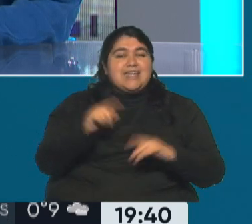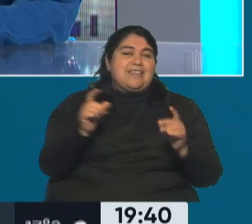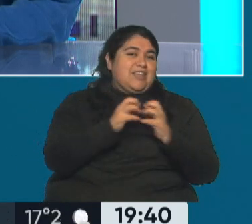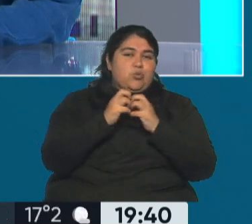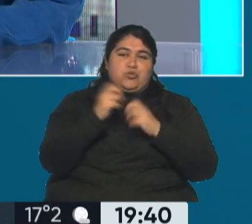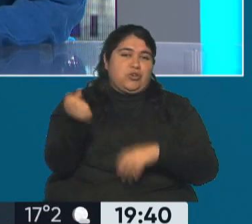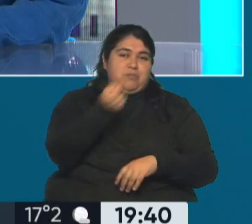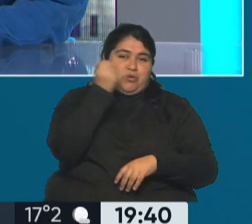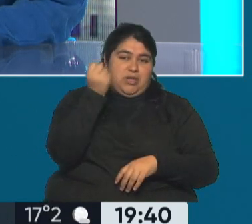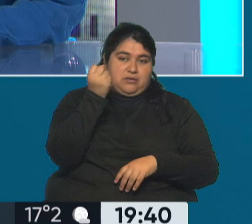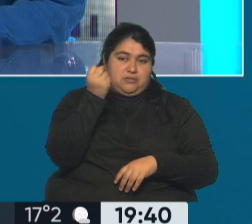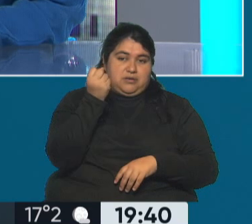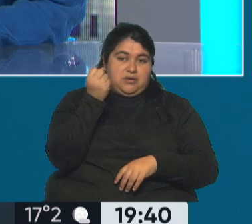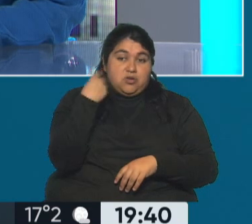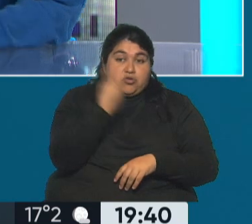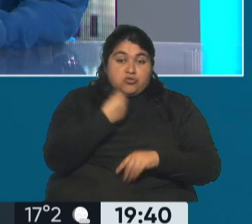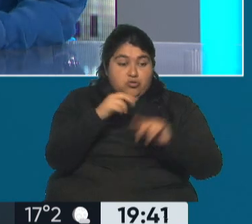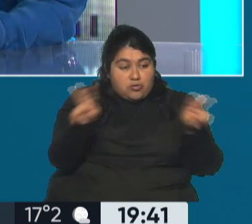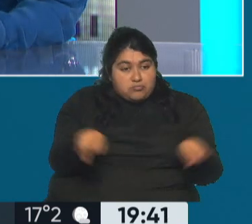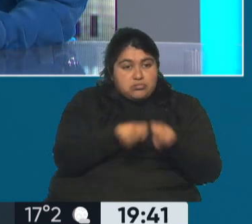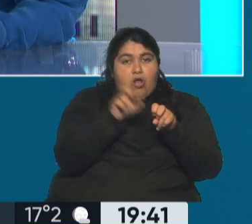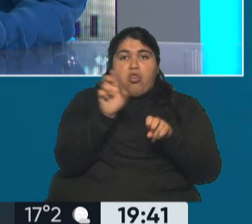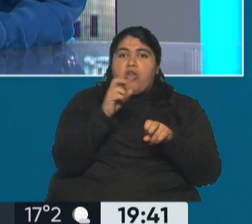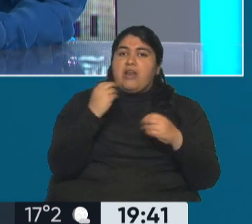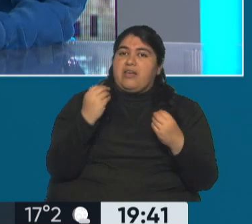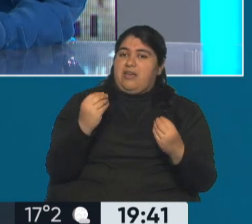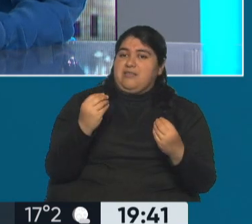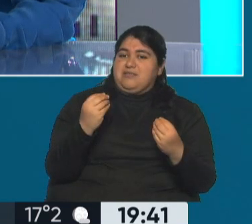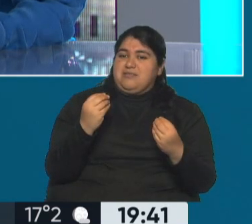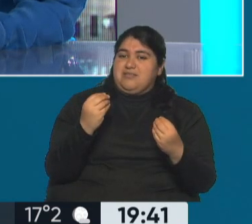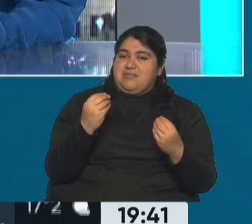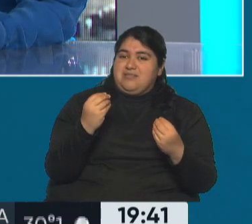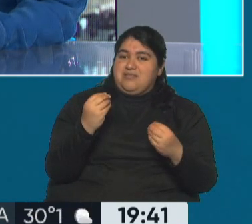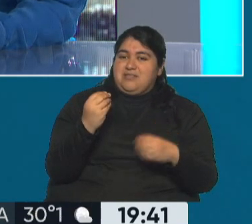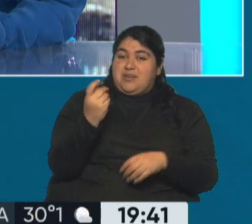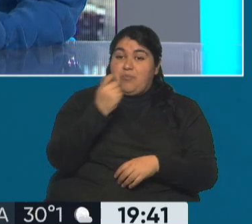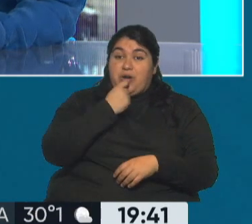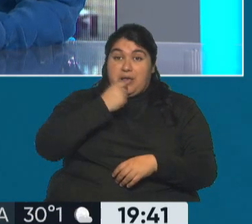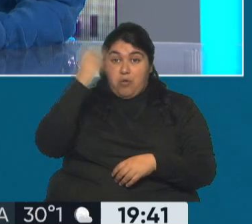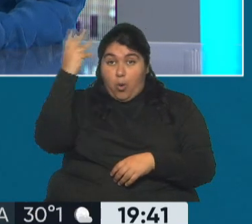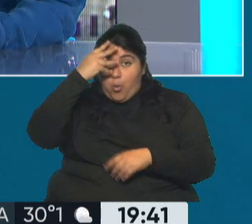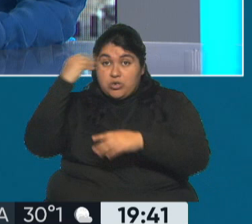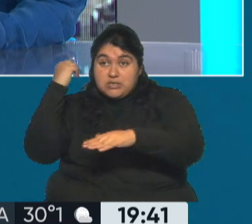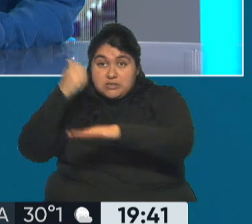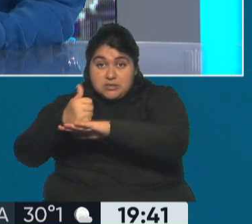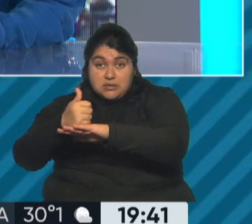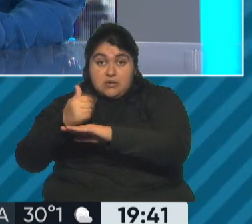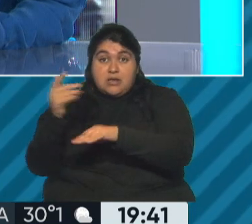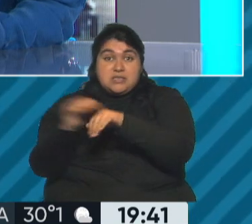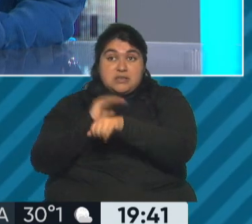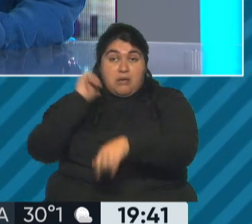clave. ¿Qué vamos a hacer con esos dólares? Porque si viene Patricia Bullrich o Larreta es levantar el